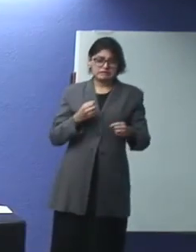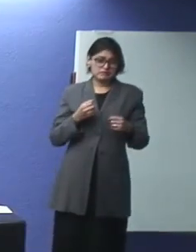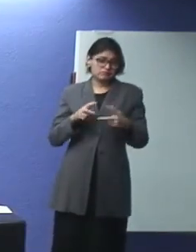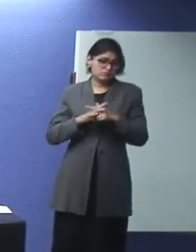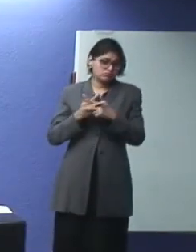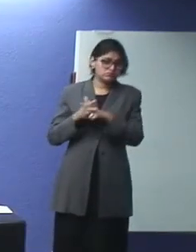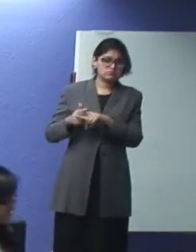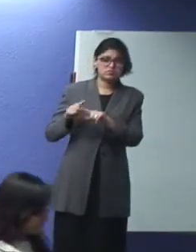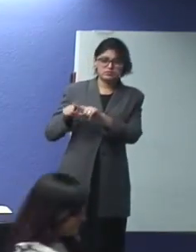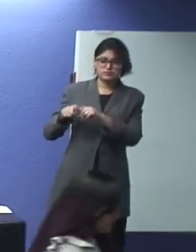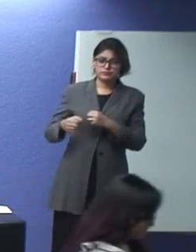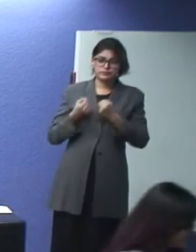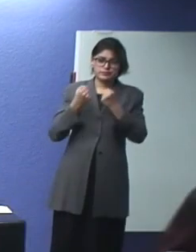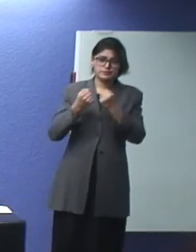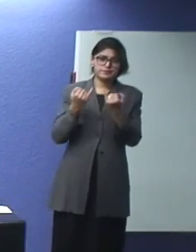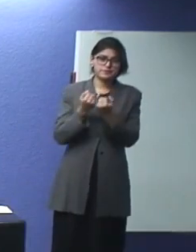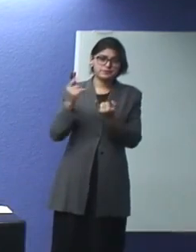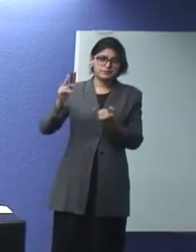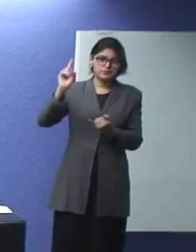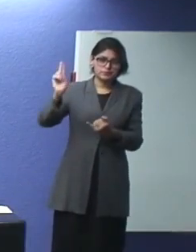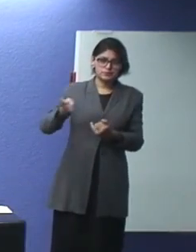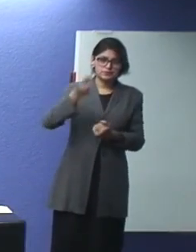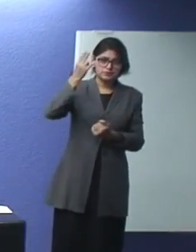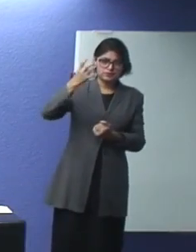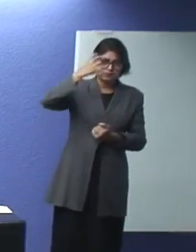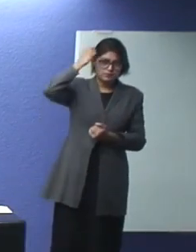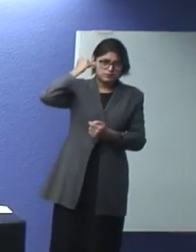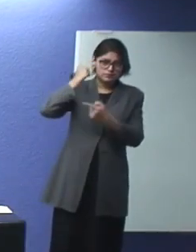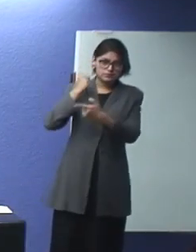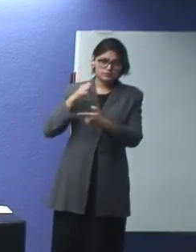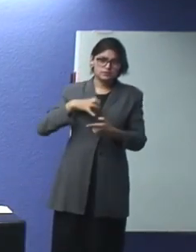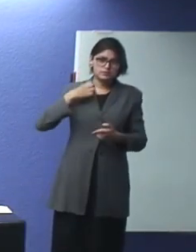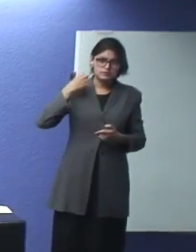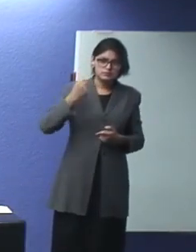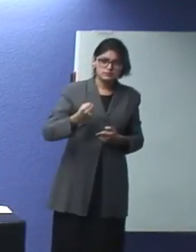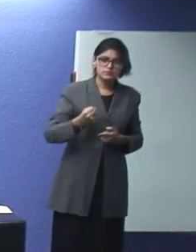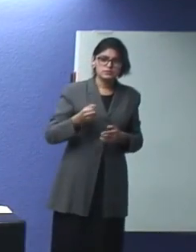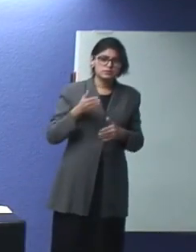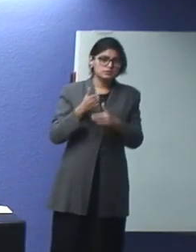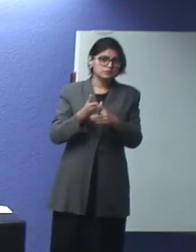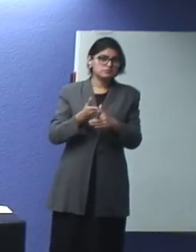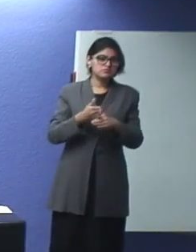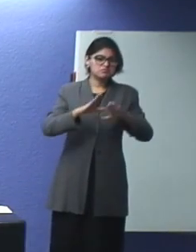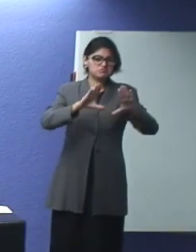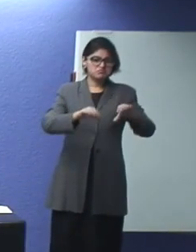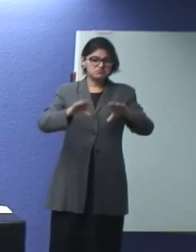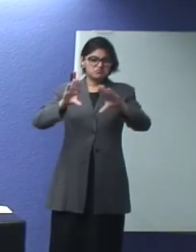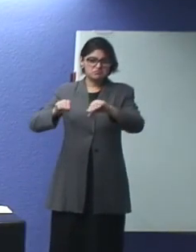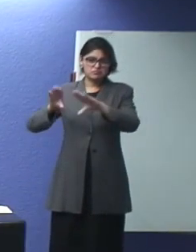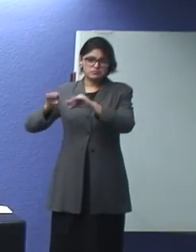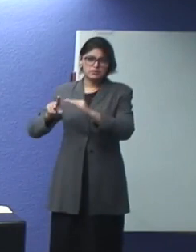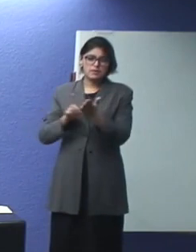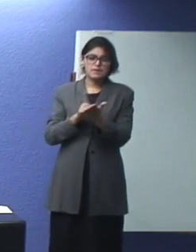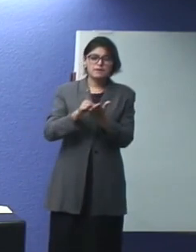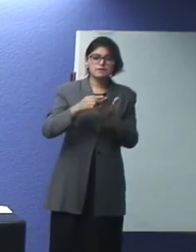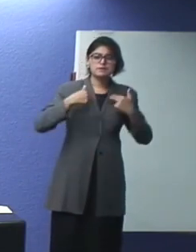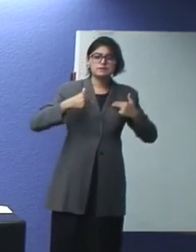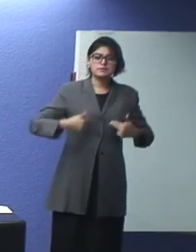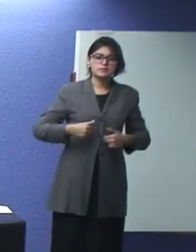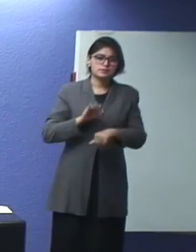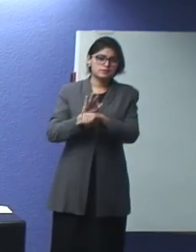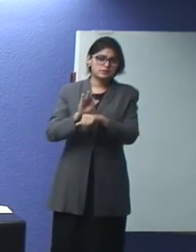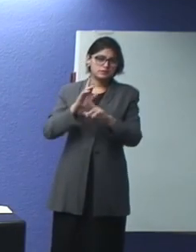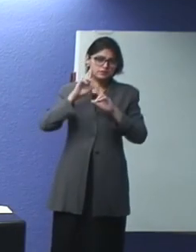Nacional Autónoma de Morelos, enseñando el enfoque de la psicología clínica con visión crítica y de derechos humanos. En el